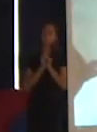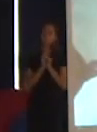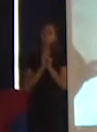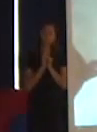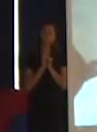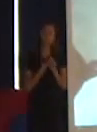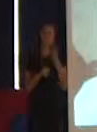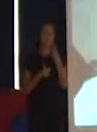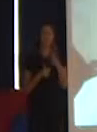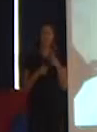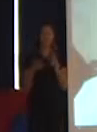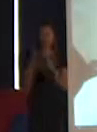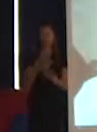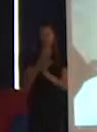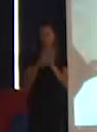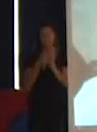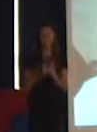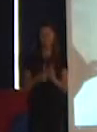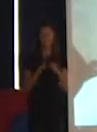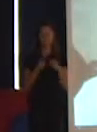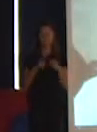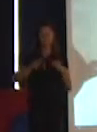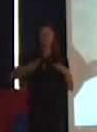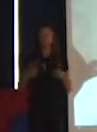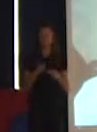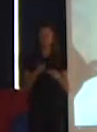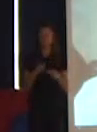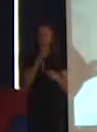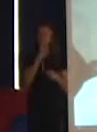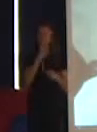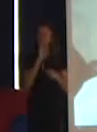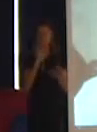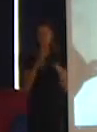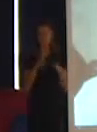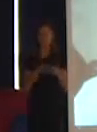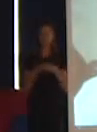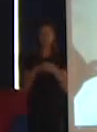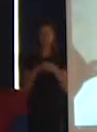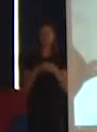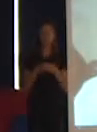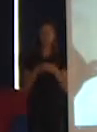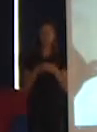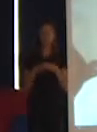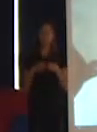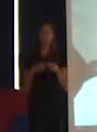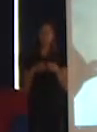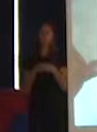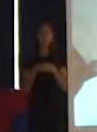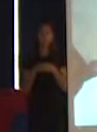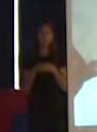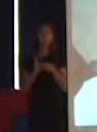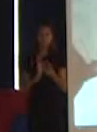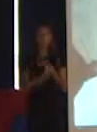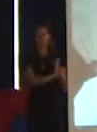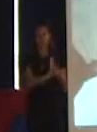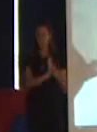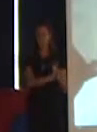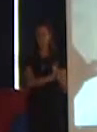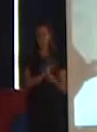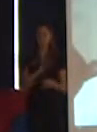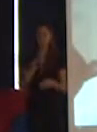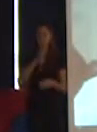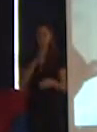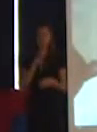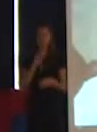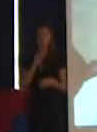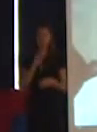las dos siguientes presentaciones, una muy breve, que es de la Asociación de Desplazados y Discapacitados de Colombia.